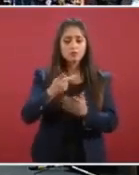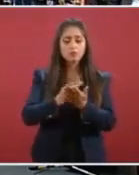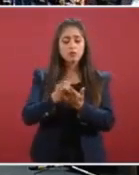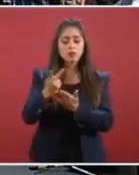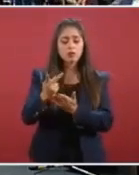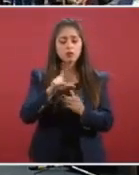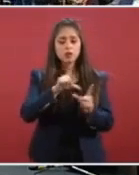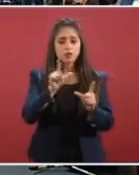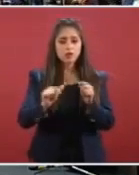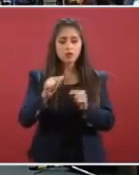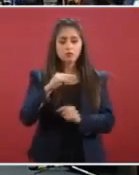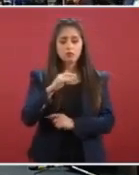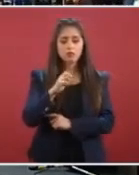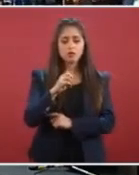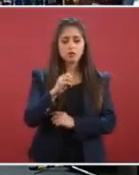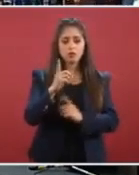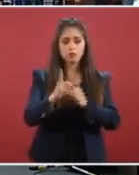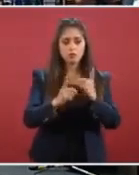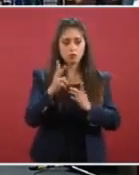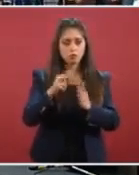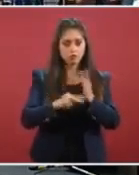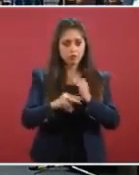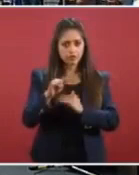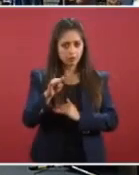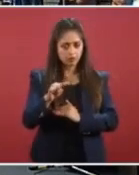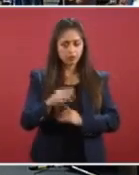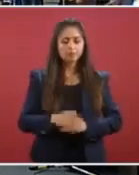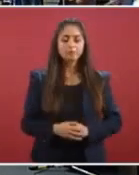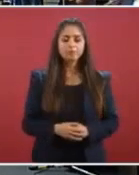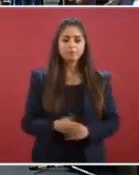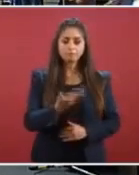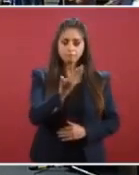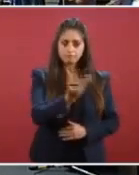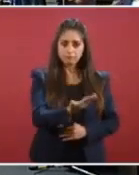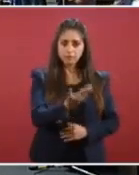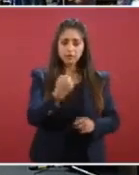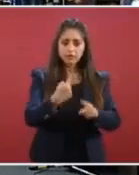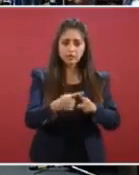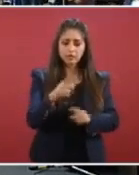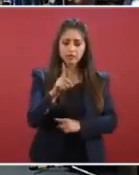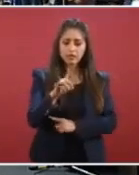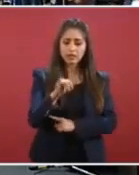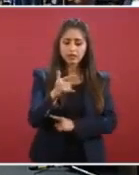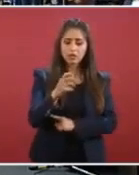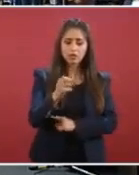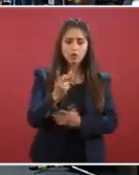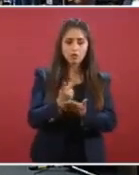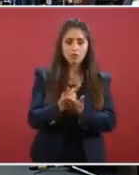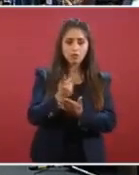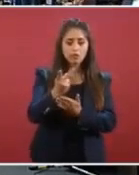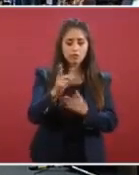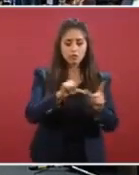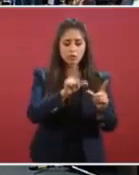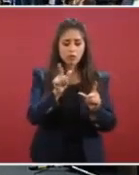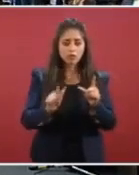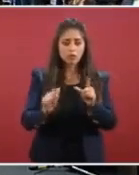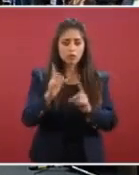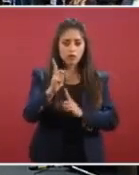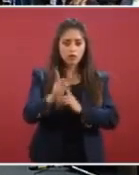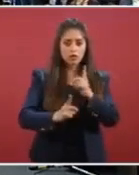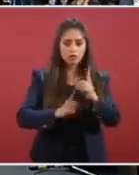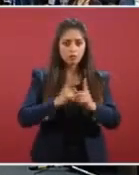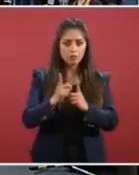Deportivo 2019. Empezamos con el señor Diego López Díaz, que recibe el Premio Nacional de Deporte en